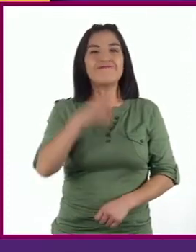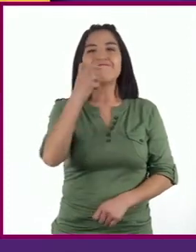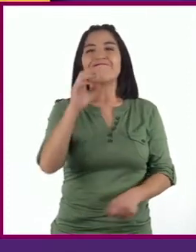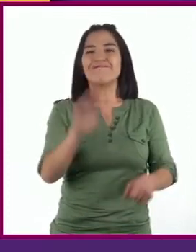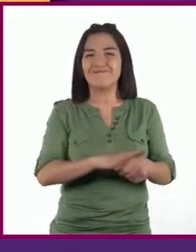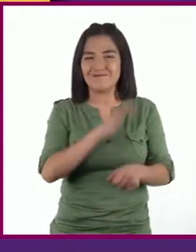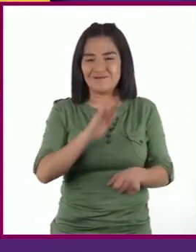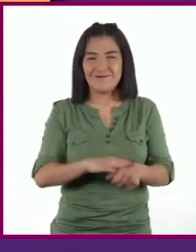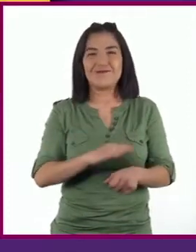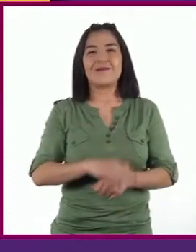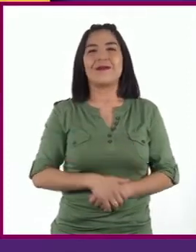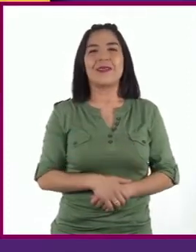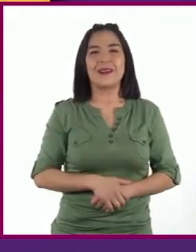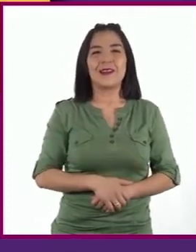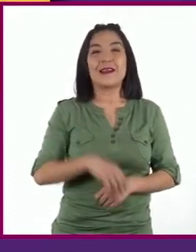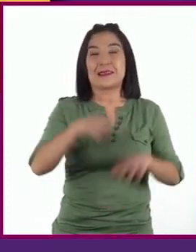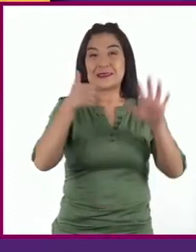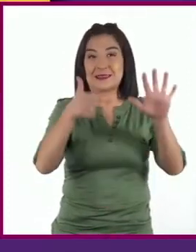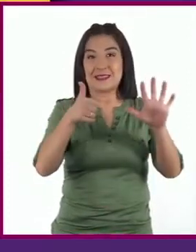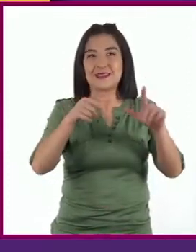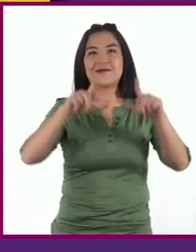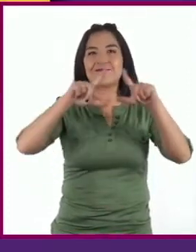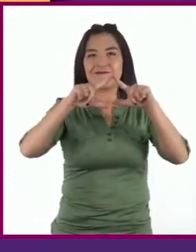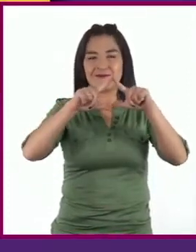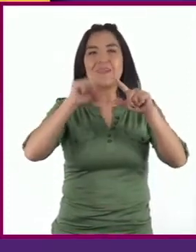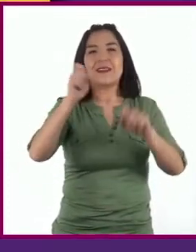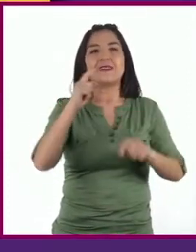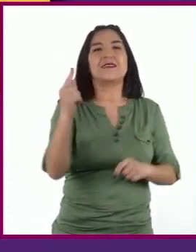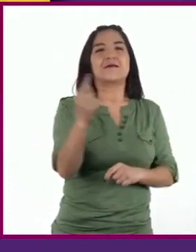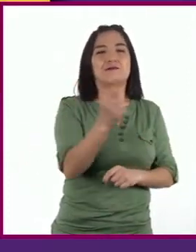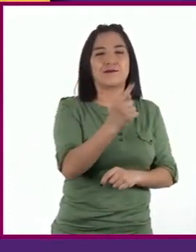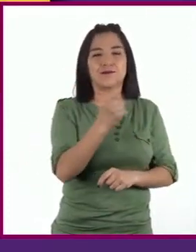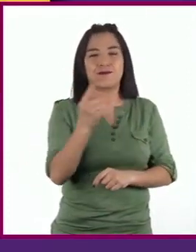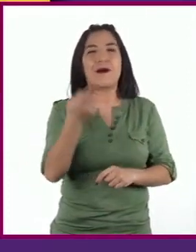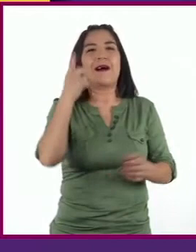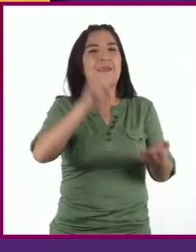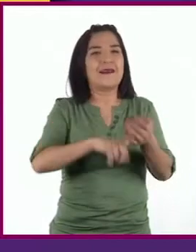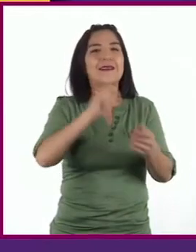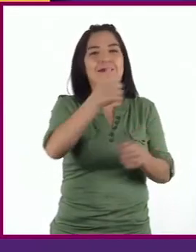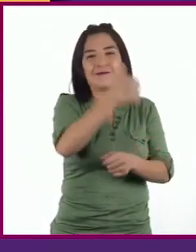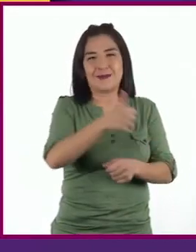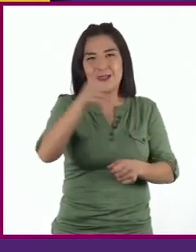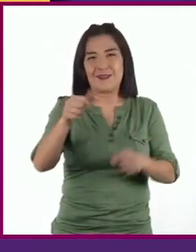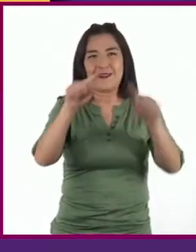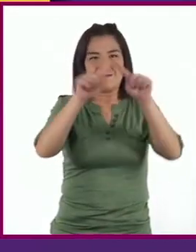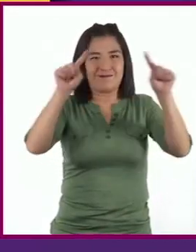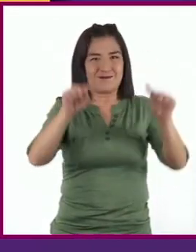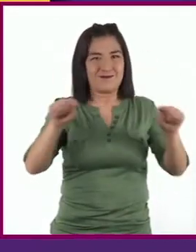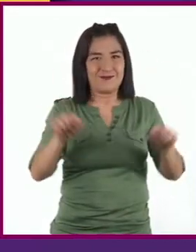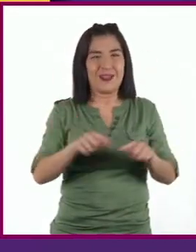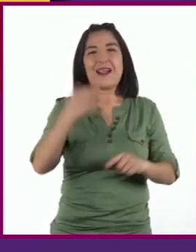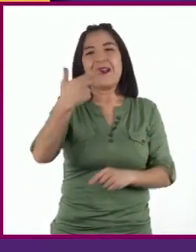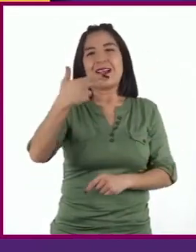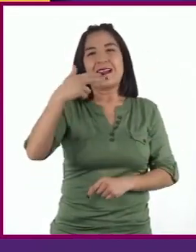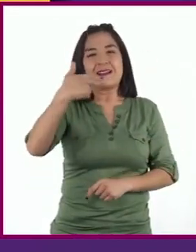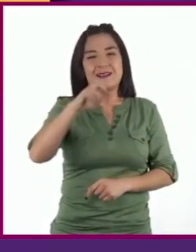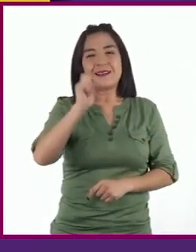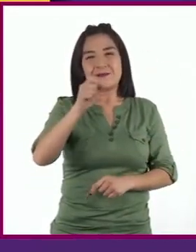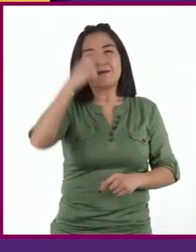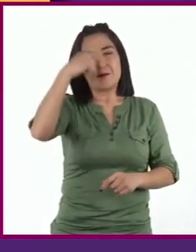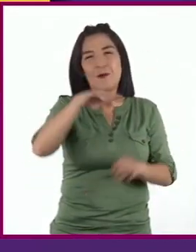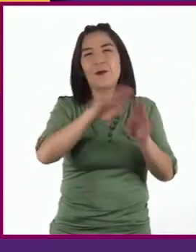Efectivamente, son 6 triángulos los que tendría que rotar alrededor de cada hexágono. Para que se den una pequeña